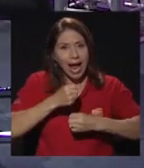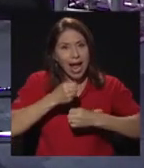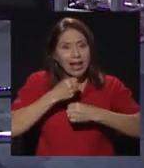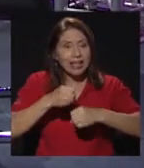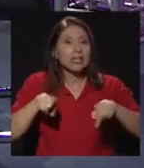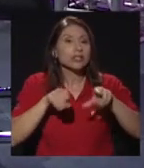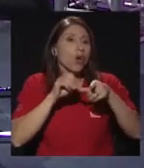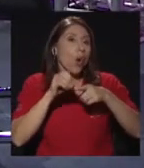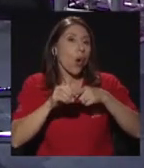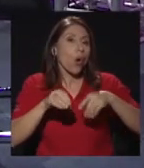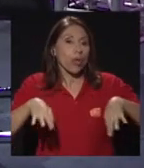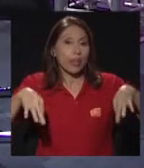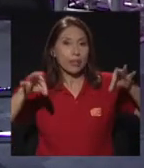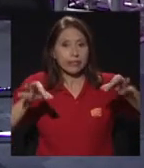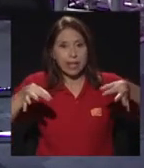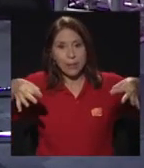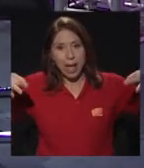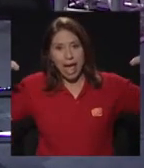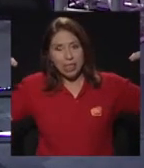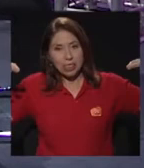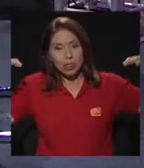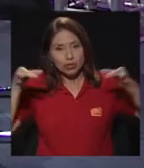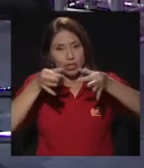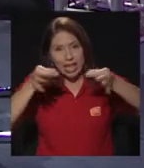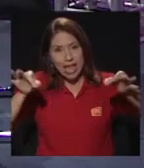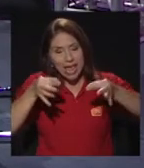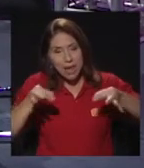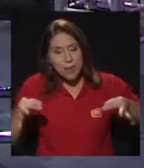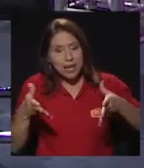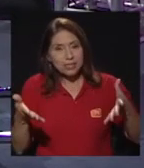¿verdad? No sé si otra quisiera